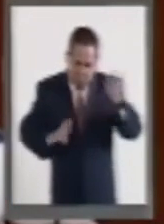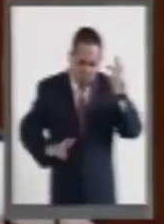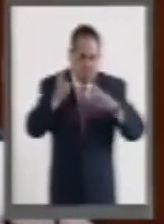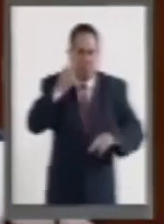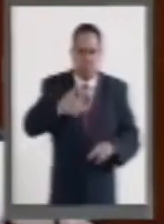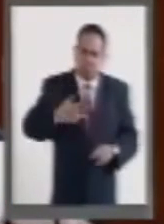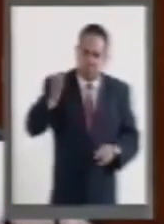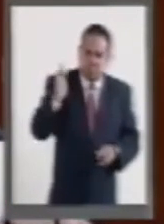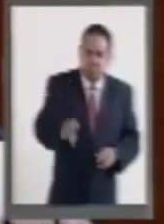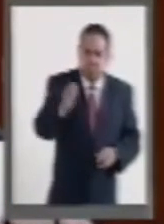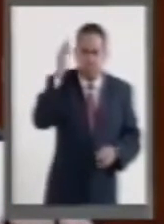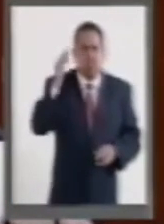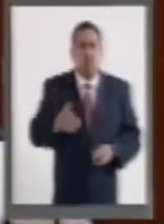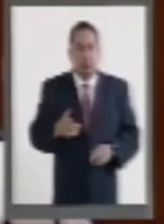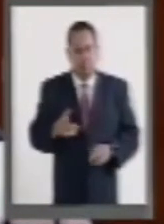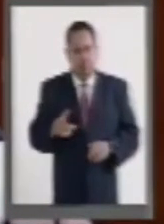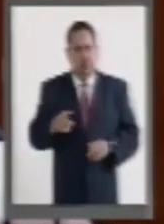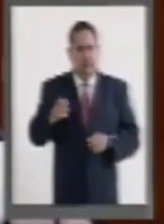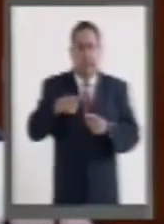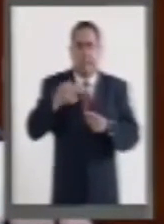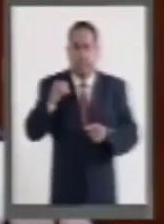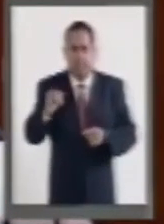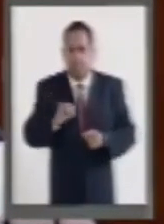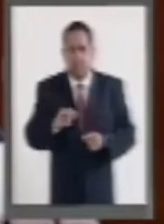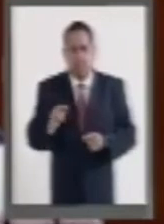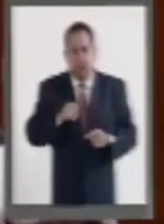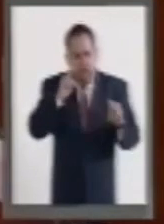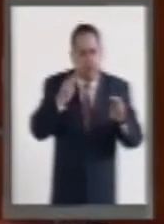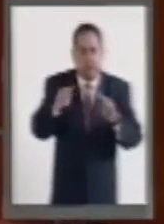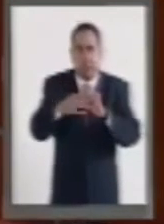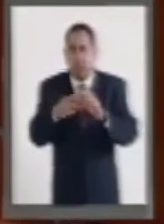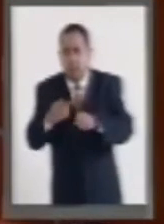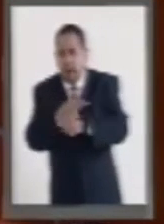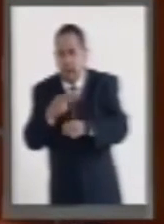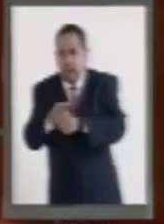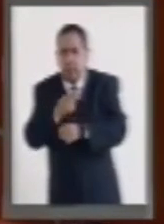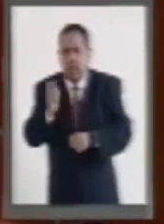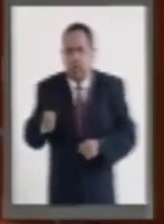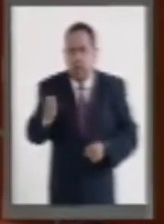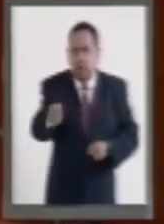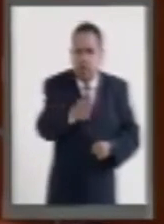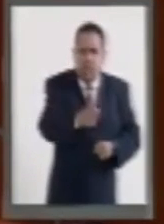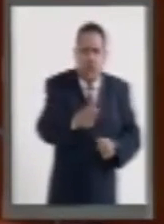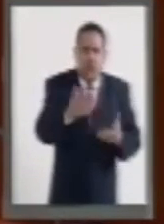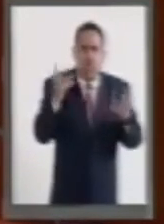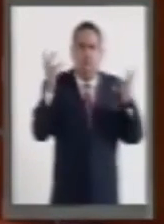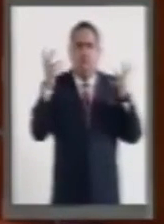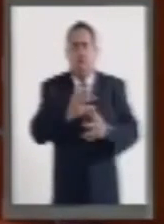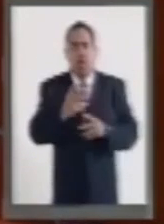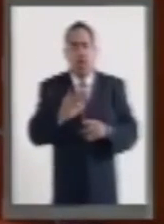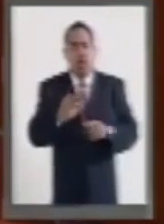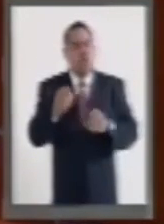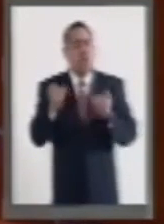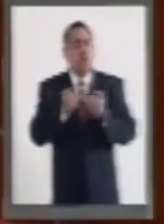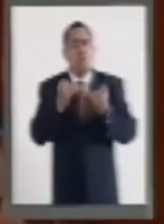revolución, idea que no suena tan descabellada cuando volteamos a ver los sucesos que originaron el movimiento armado